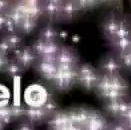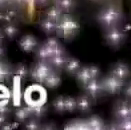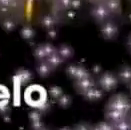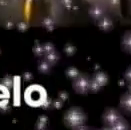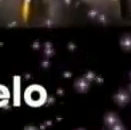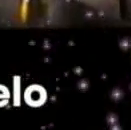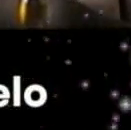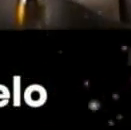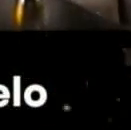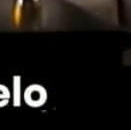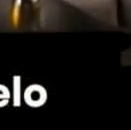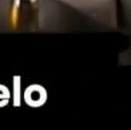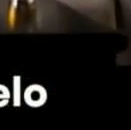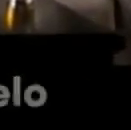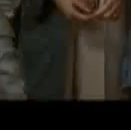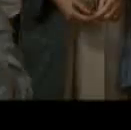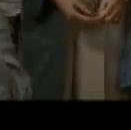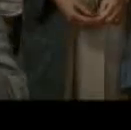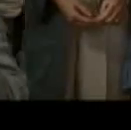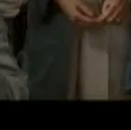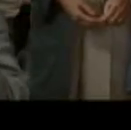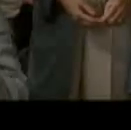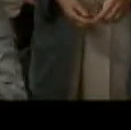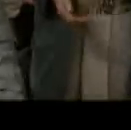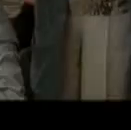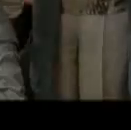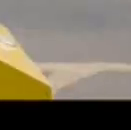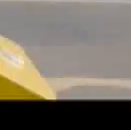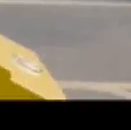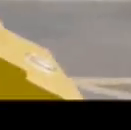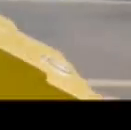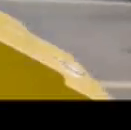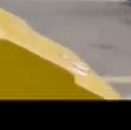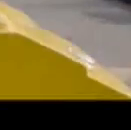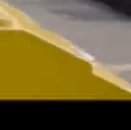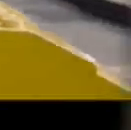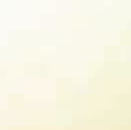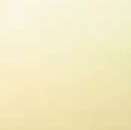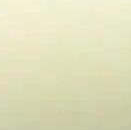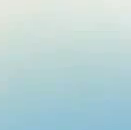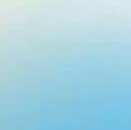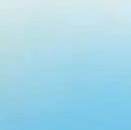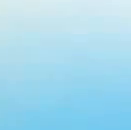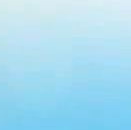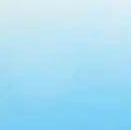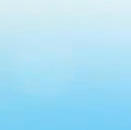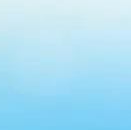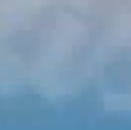y como caído del cielo este domingo desde las 17 horas